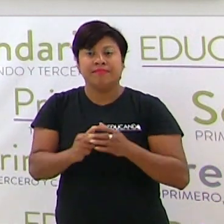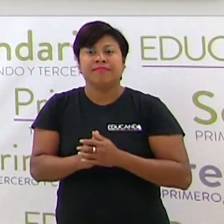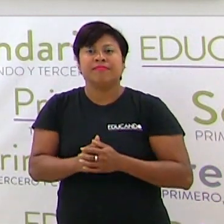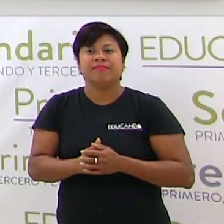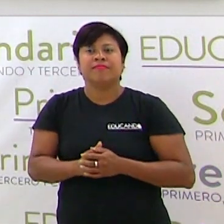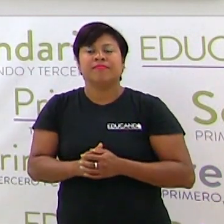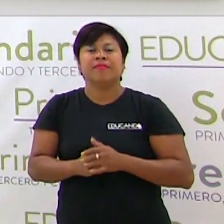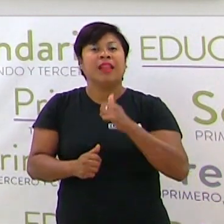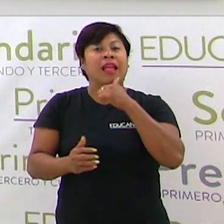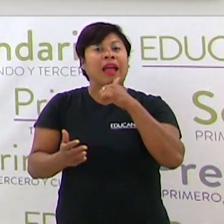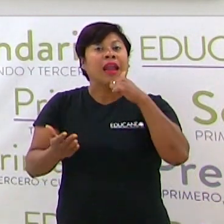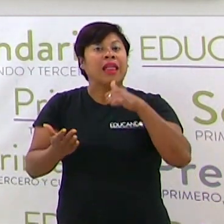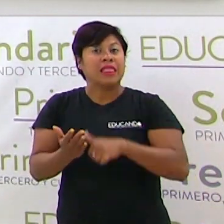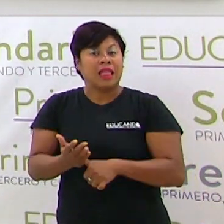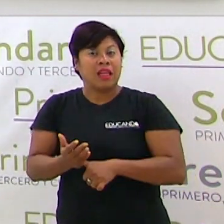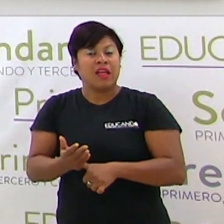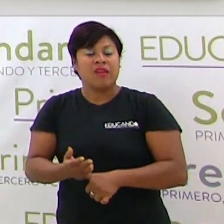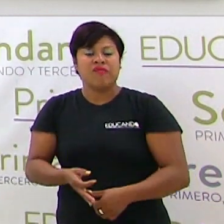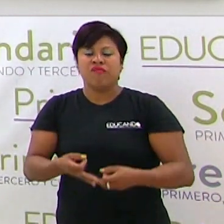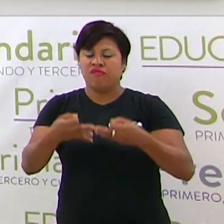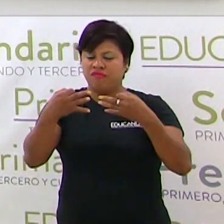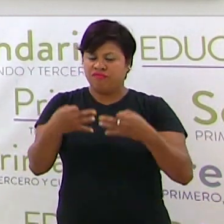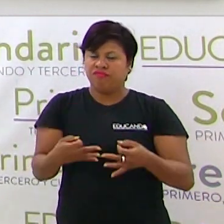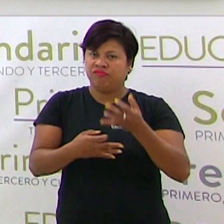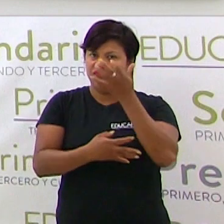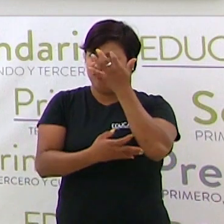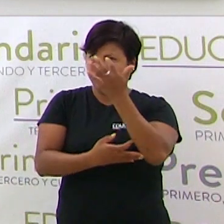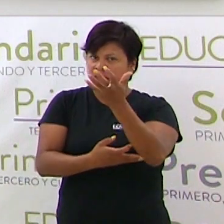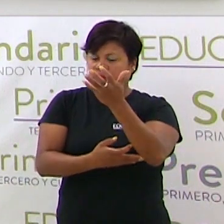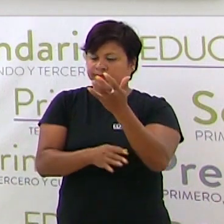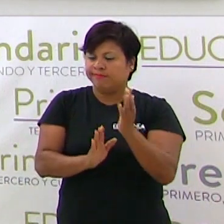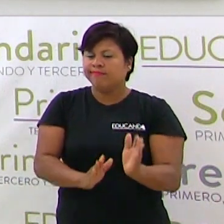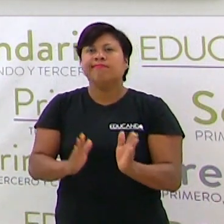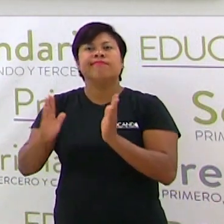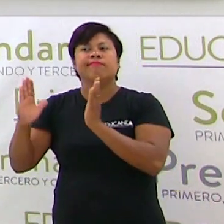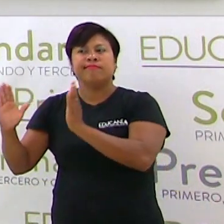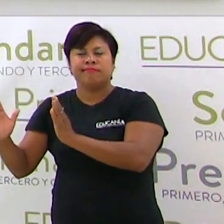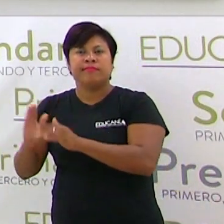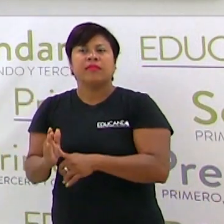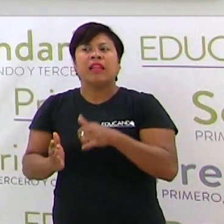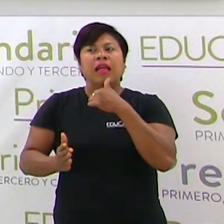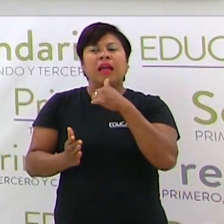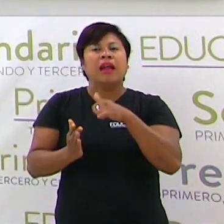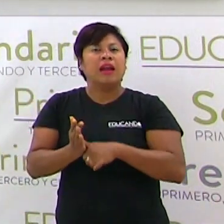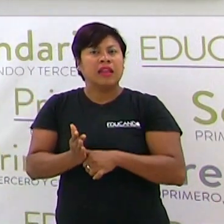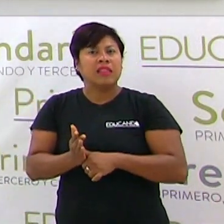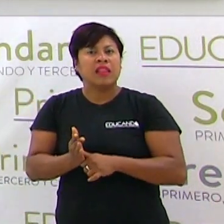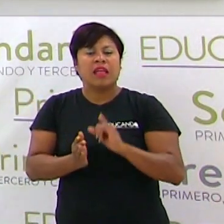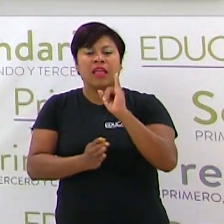carta formal y de este lado carta